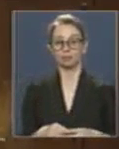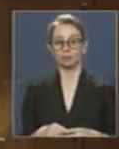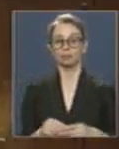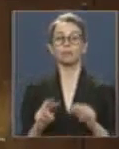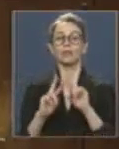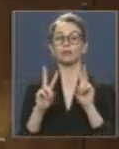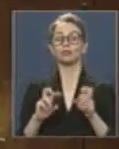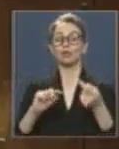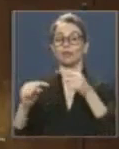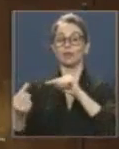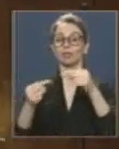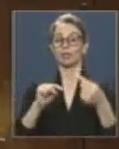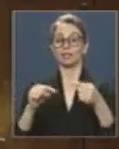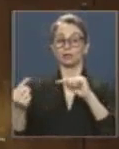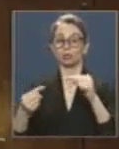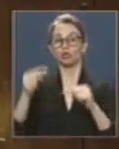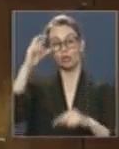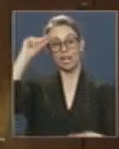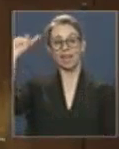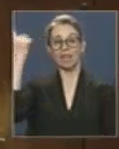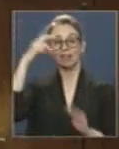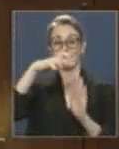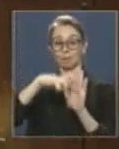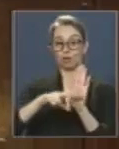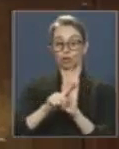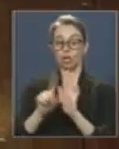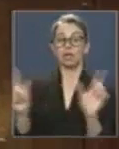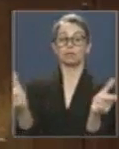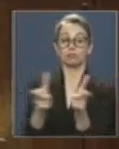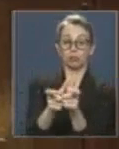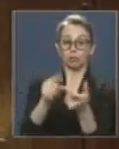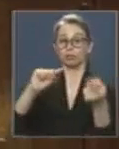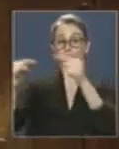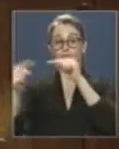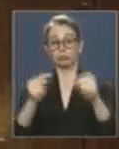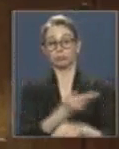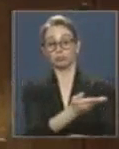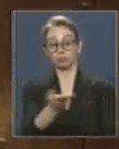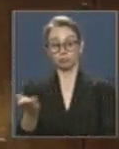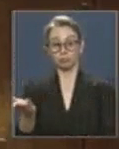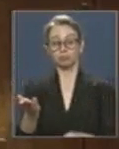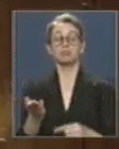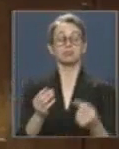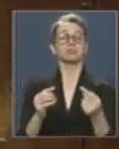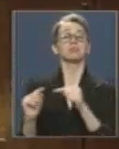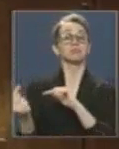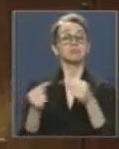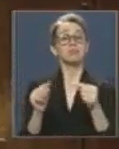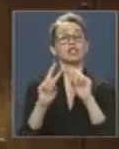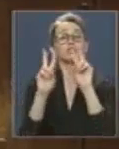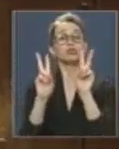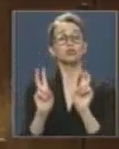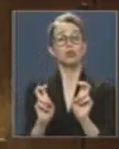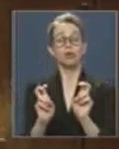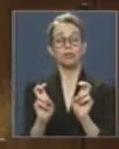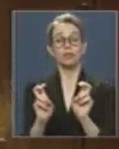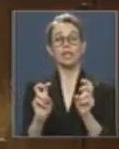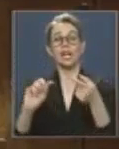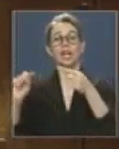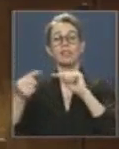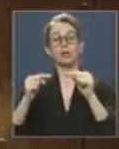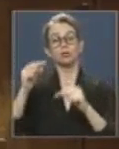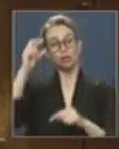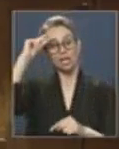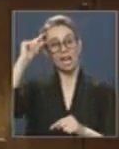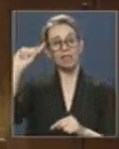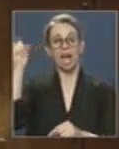Respecto de la discusión general, en el debate, estimados colegas, producido en la comisión sobre la discusión en general